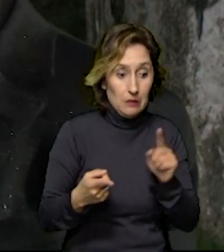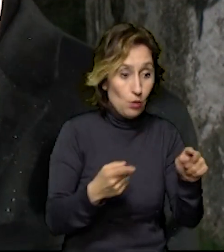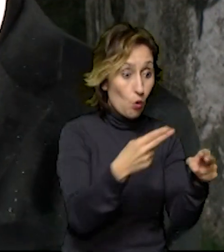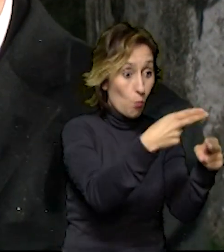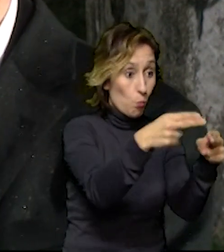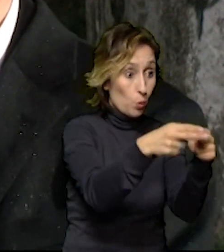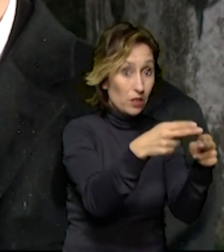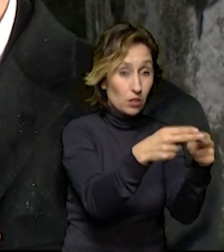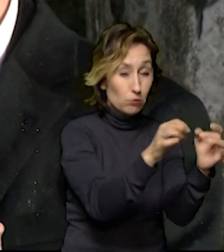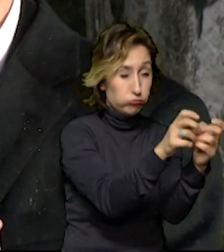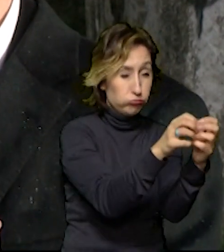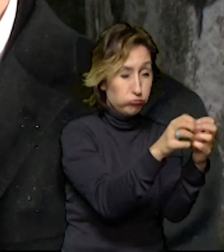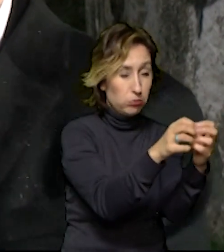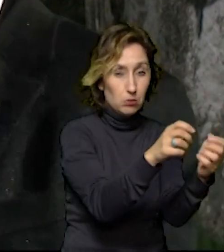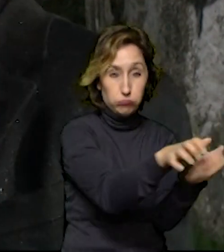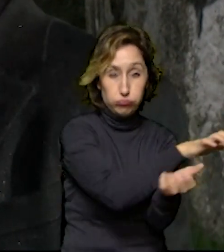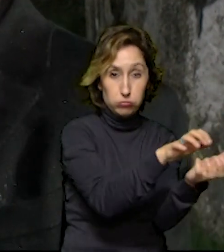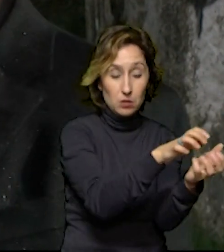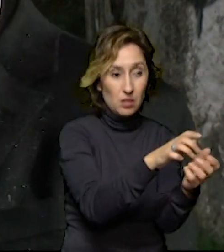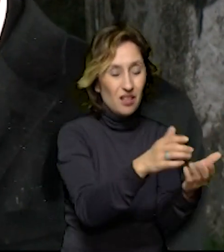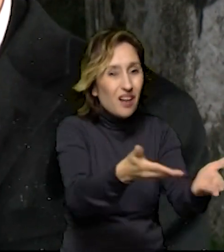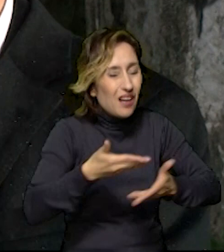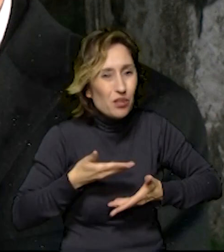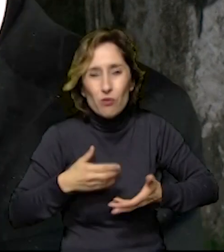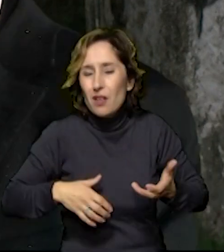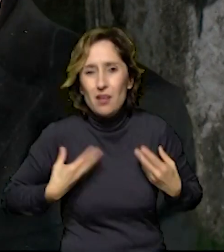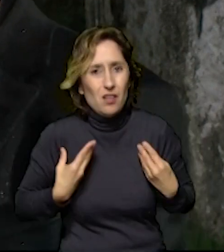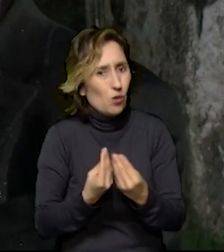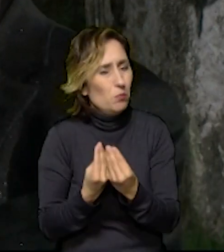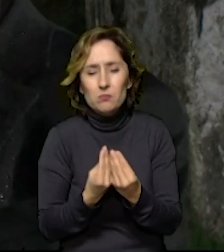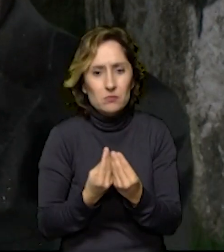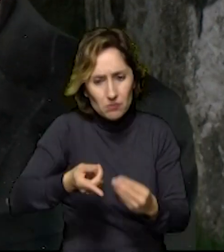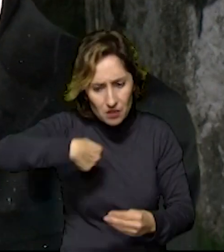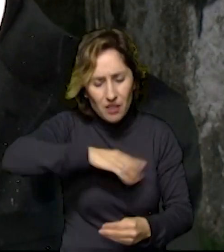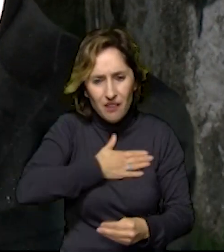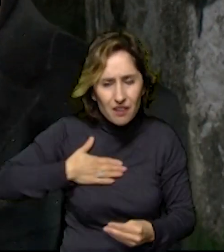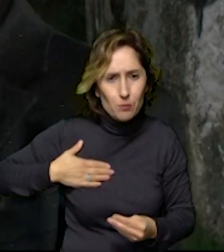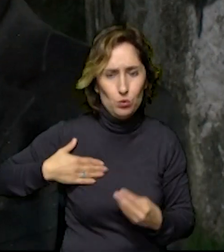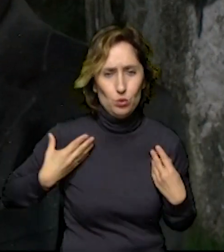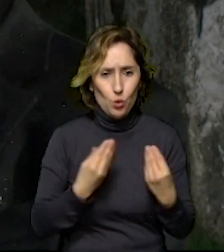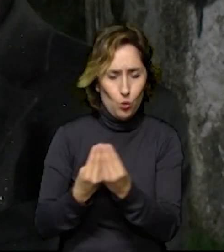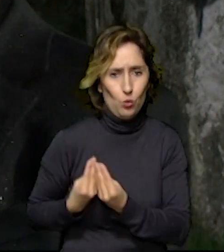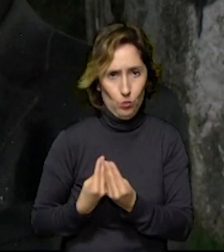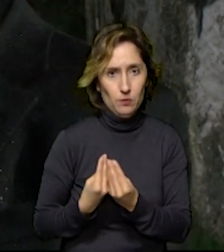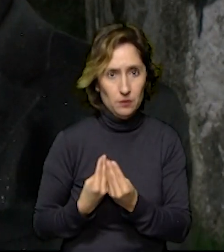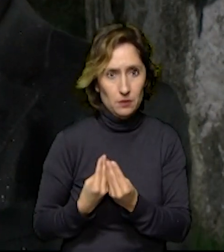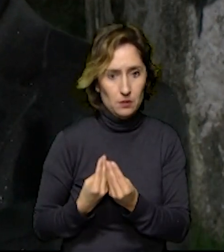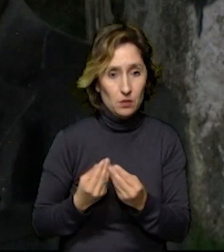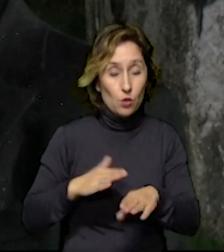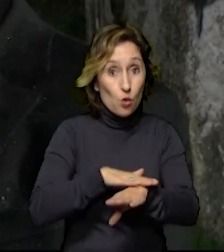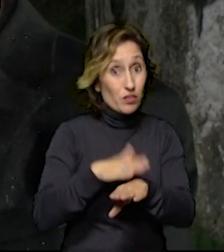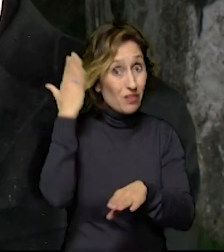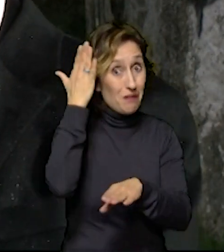no ayuda a convivir y nosotros queremos convivir. Si es que el ADN del Gobierno de Navarra es